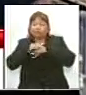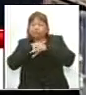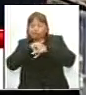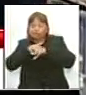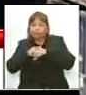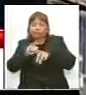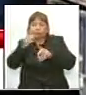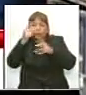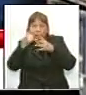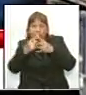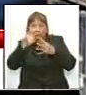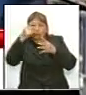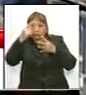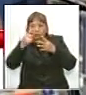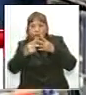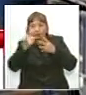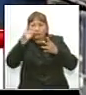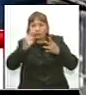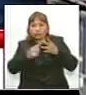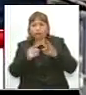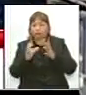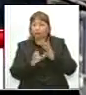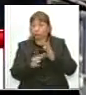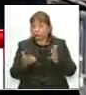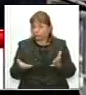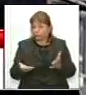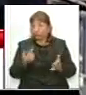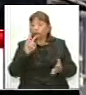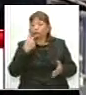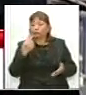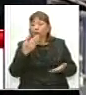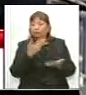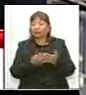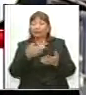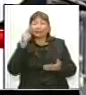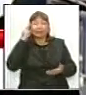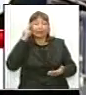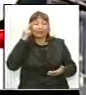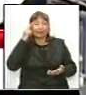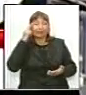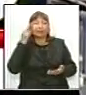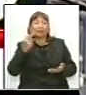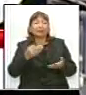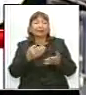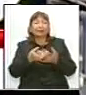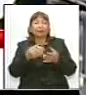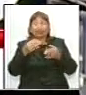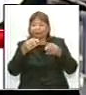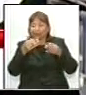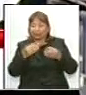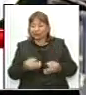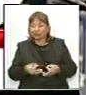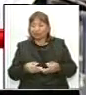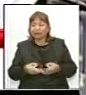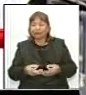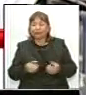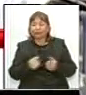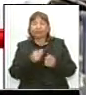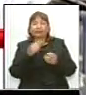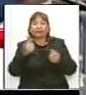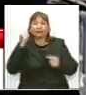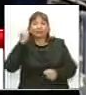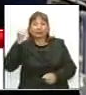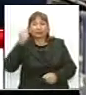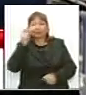caso por caso el asunto, y dice acá, asunto que debe analizarse en el proceso de concretización de tal derecho,